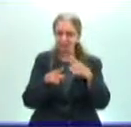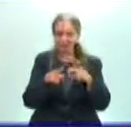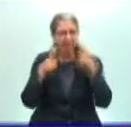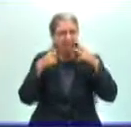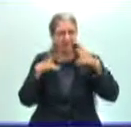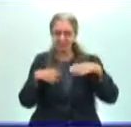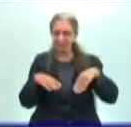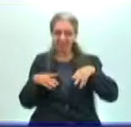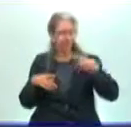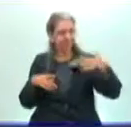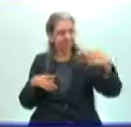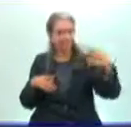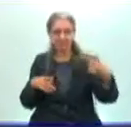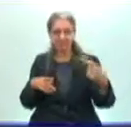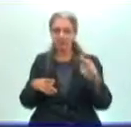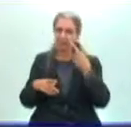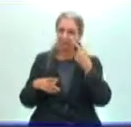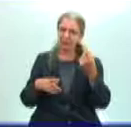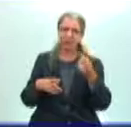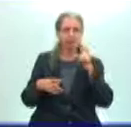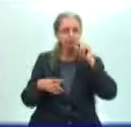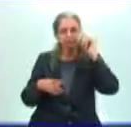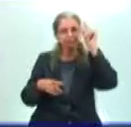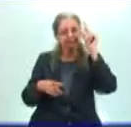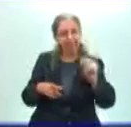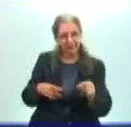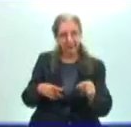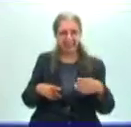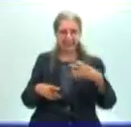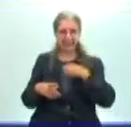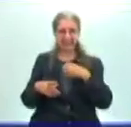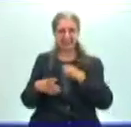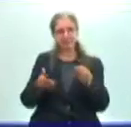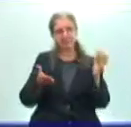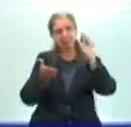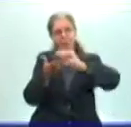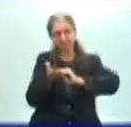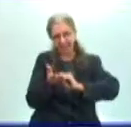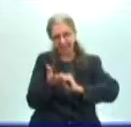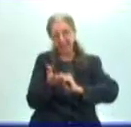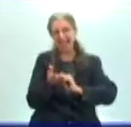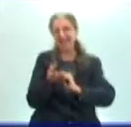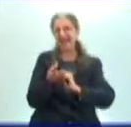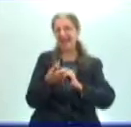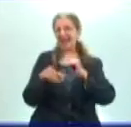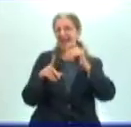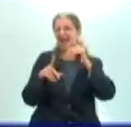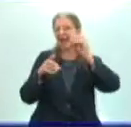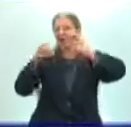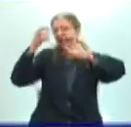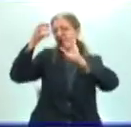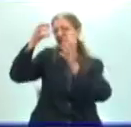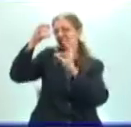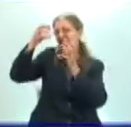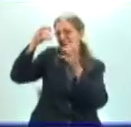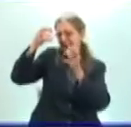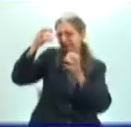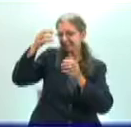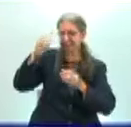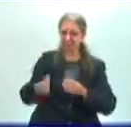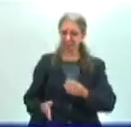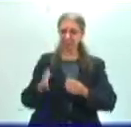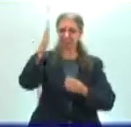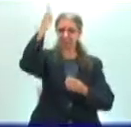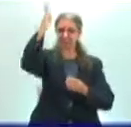Matías, mira este problema. Un señor tiene que colocar una lámpara en un aplique que se encuentra colocado a 6 metros de